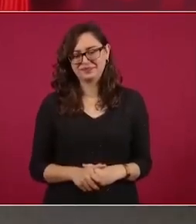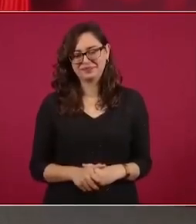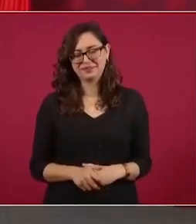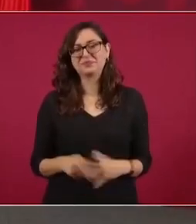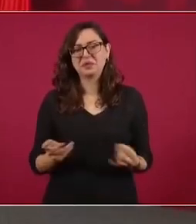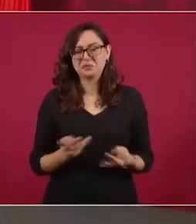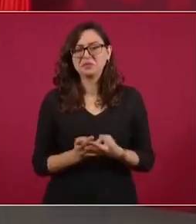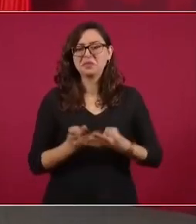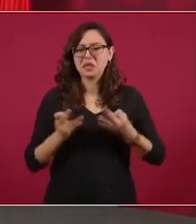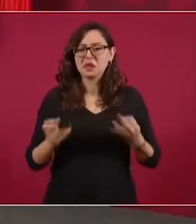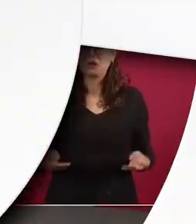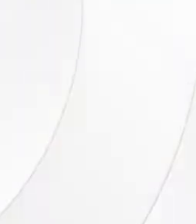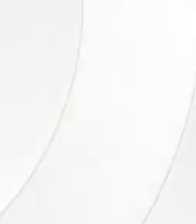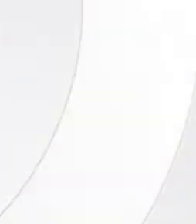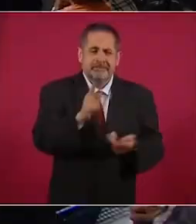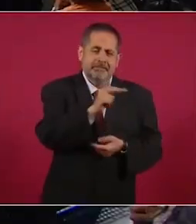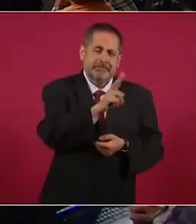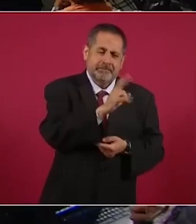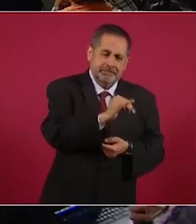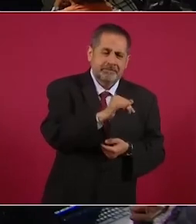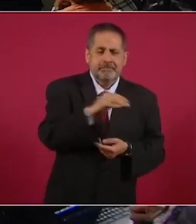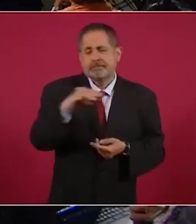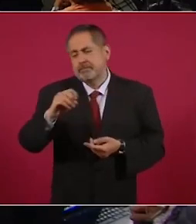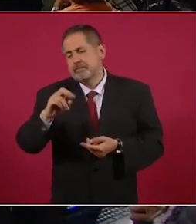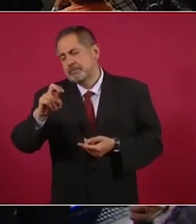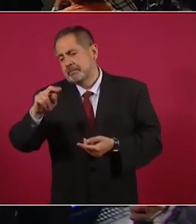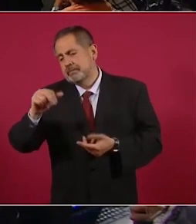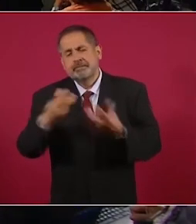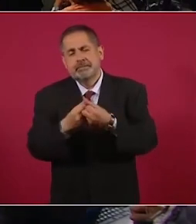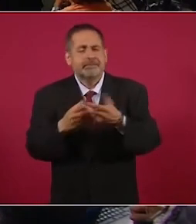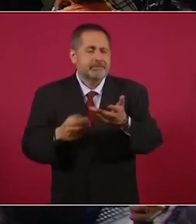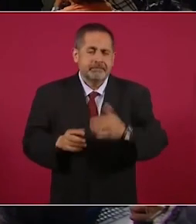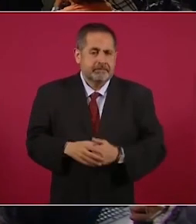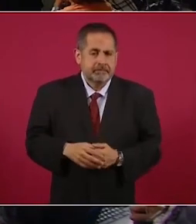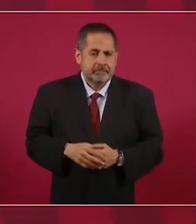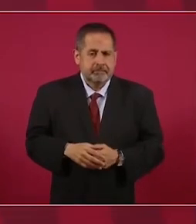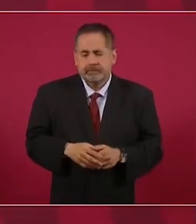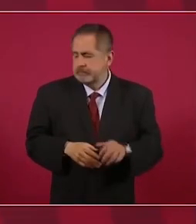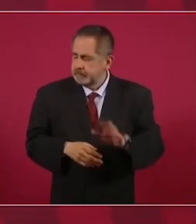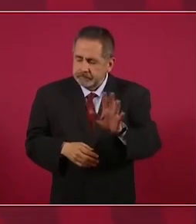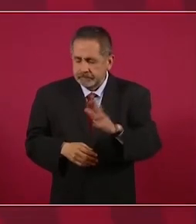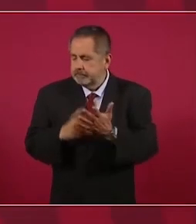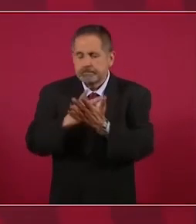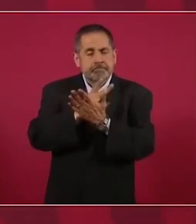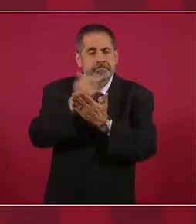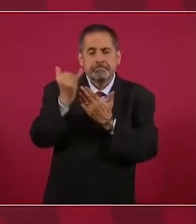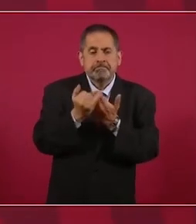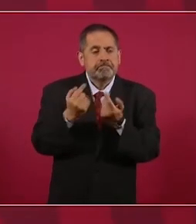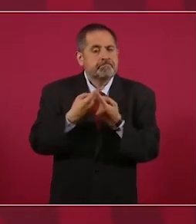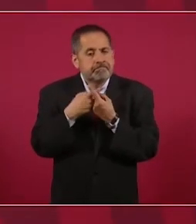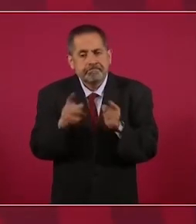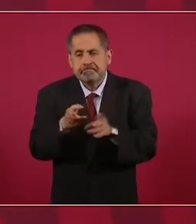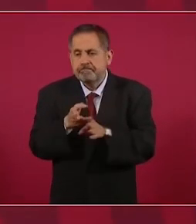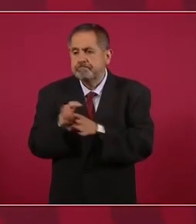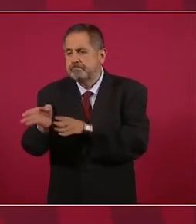al mercado. Es que son proyectos distintos.